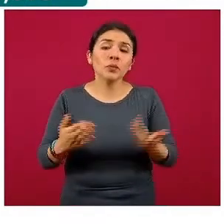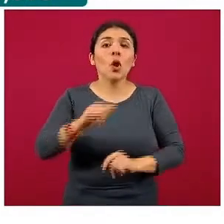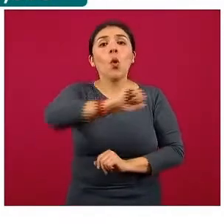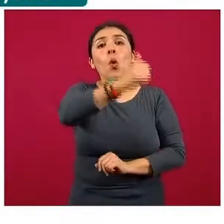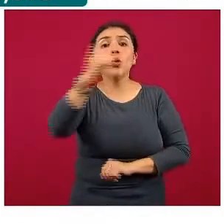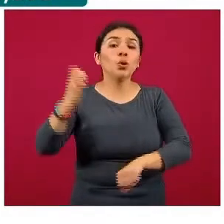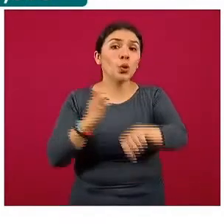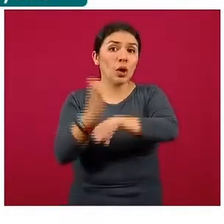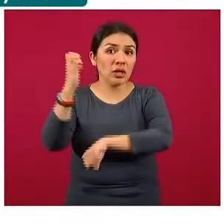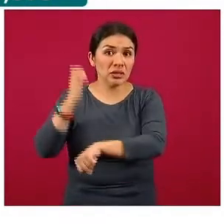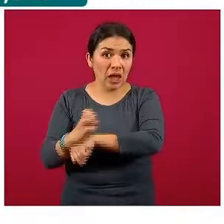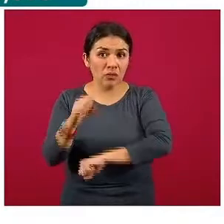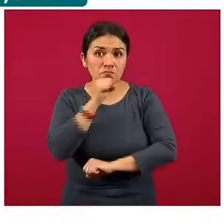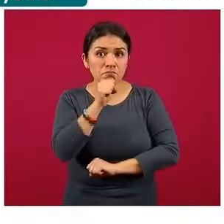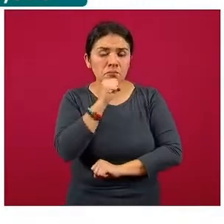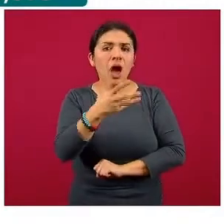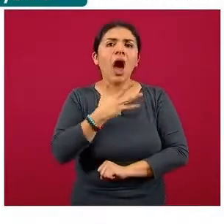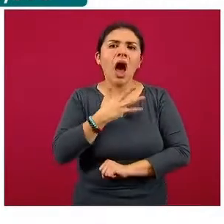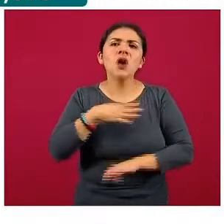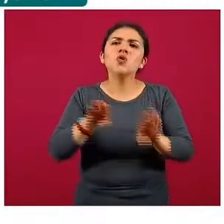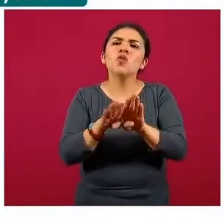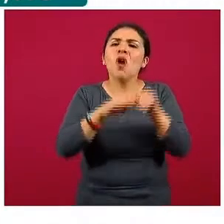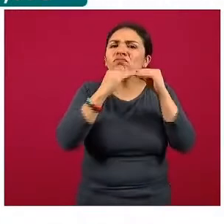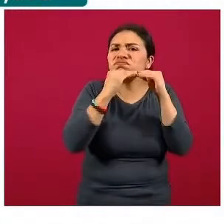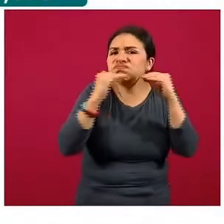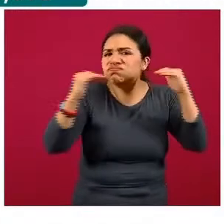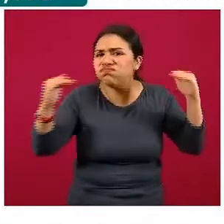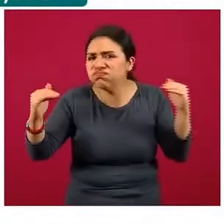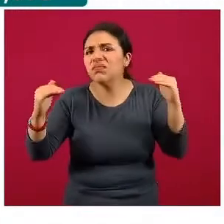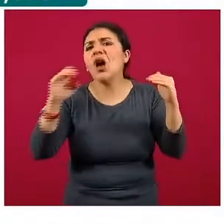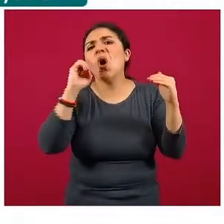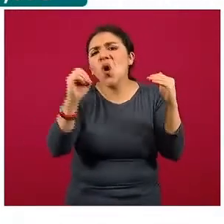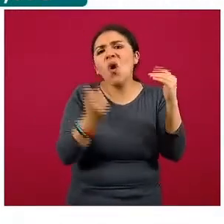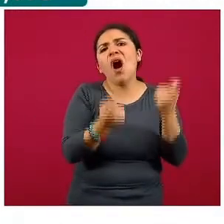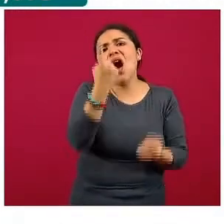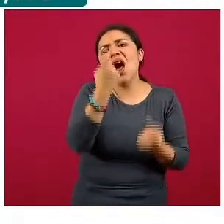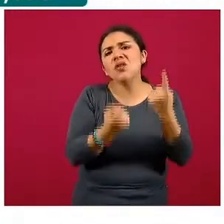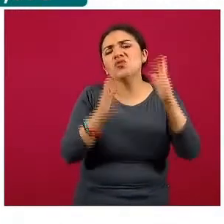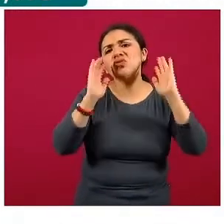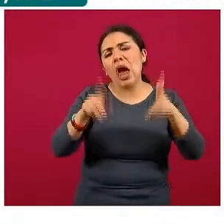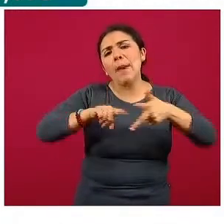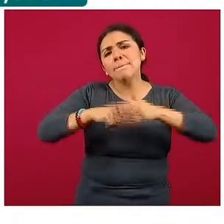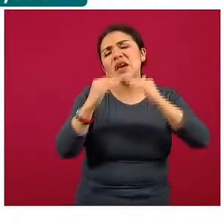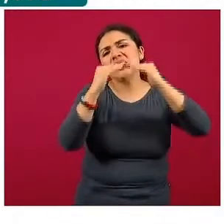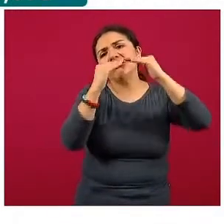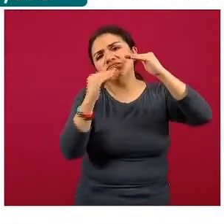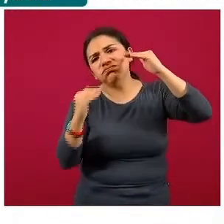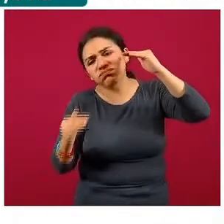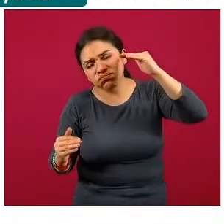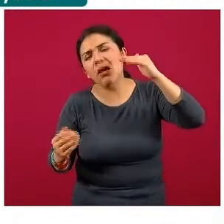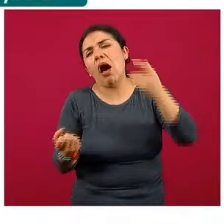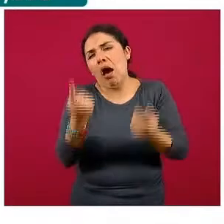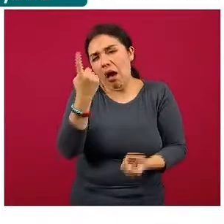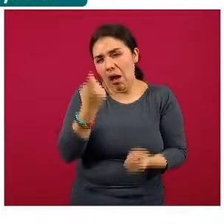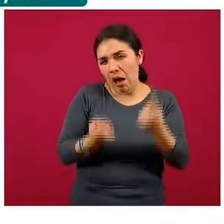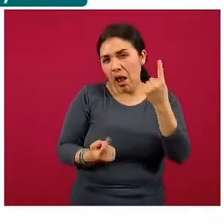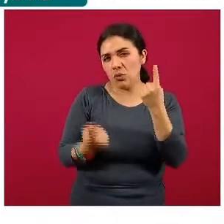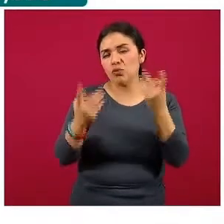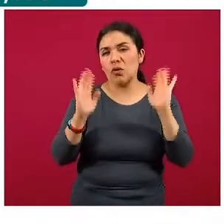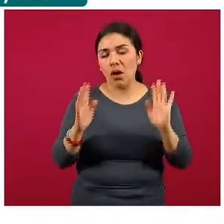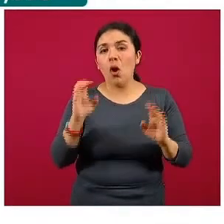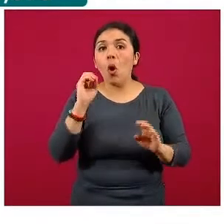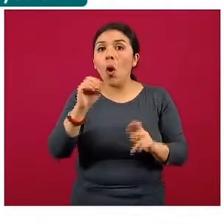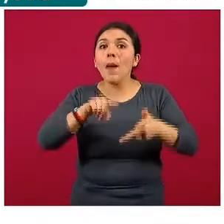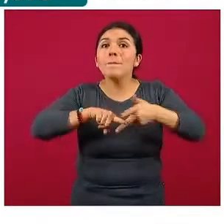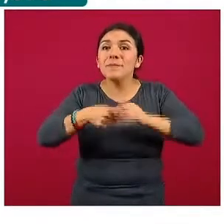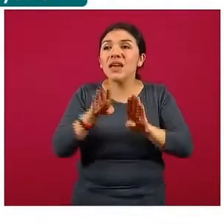demás entidades o están en una fase de meseta media o baja o inclusive varias de ellas se encuentran todavía